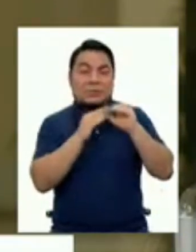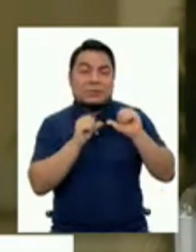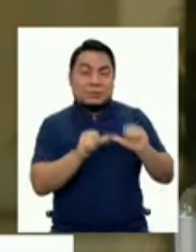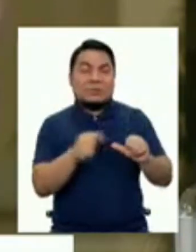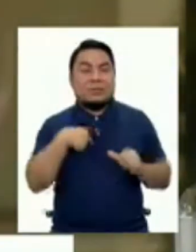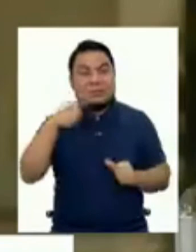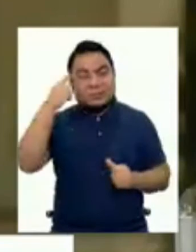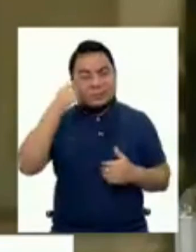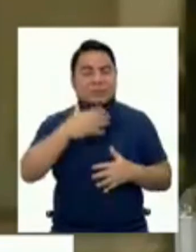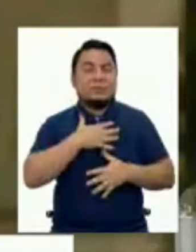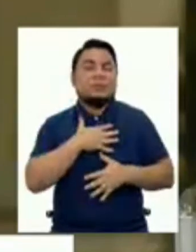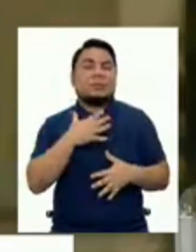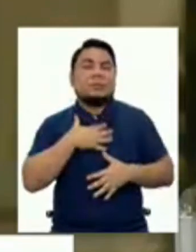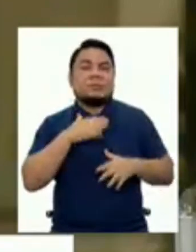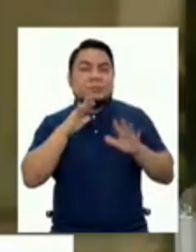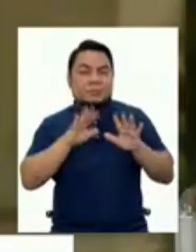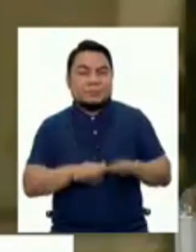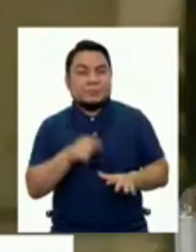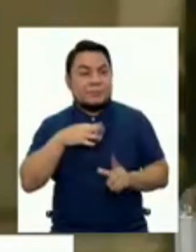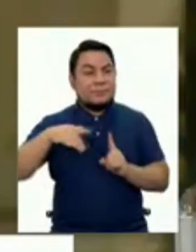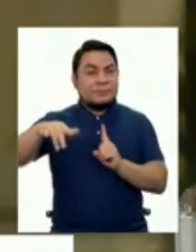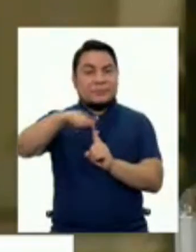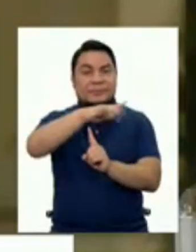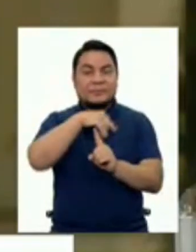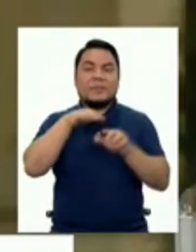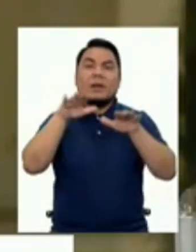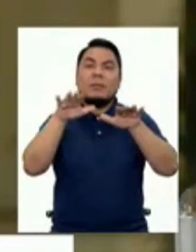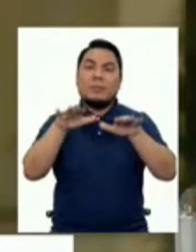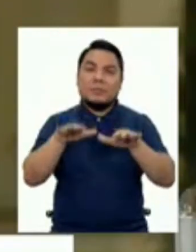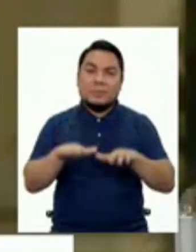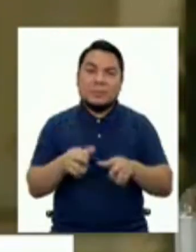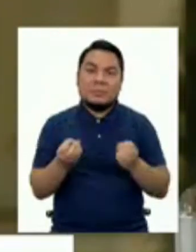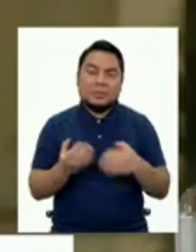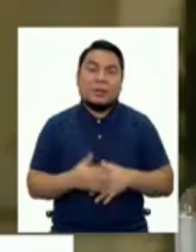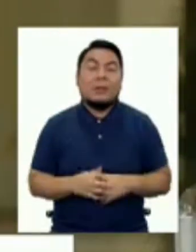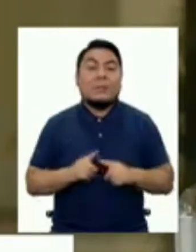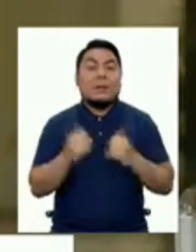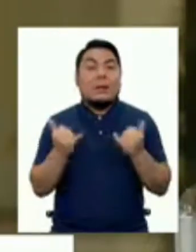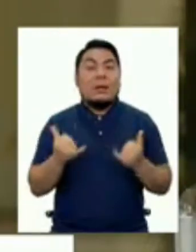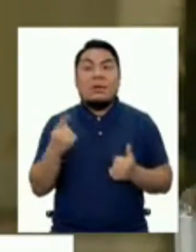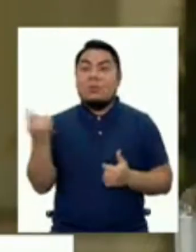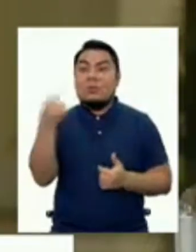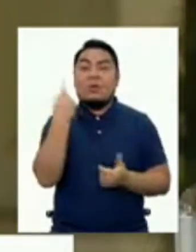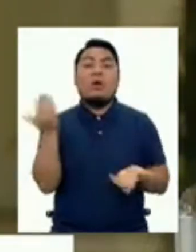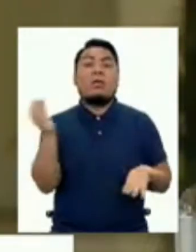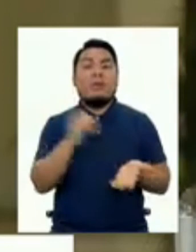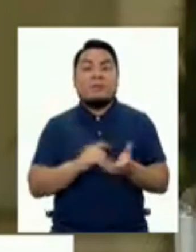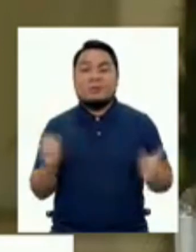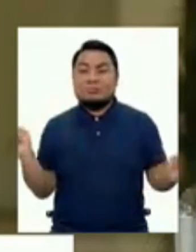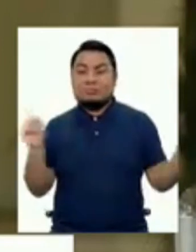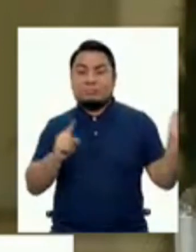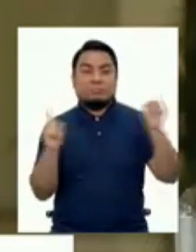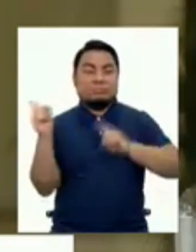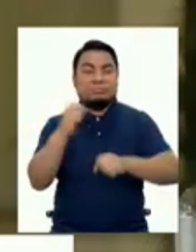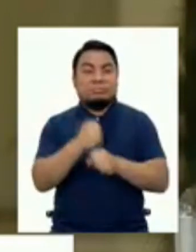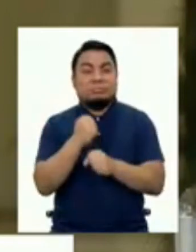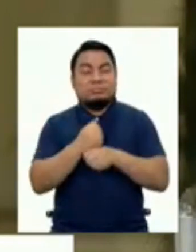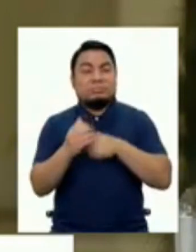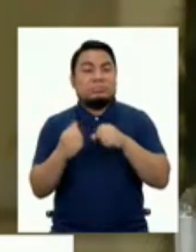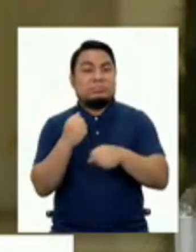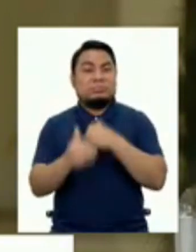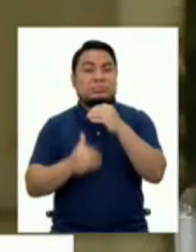habido un respiro en el ambiente, ¿no? Entonces, cuando ahora vamos a reanudar las actividades,